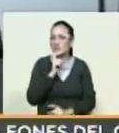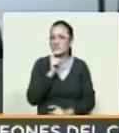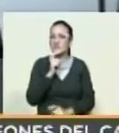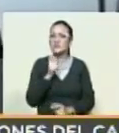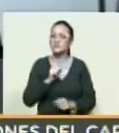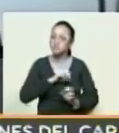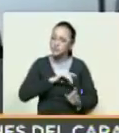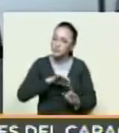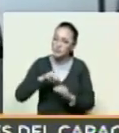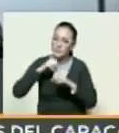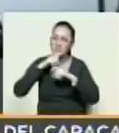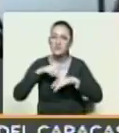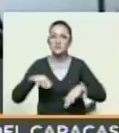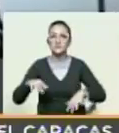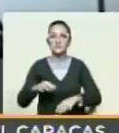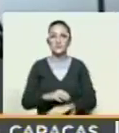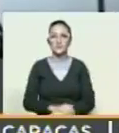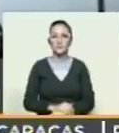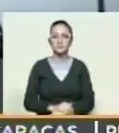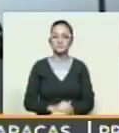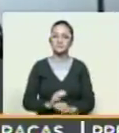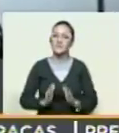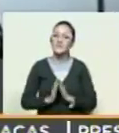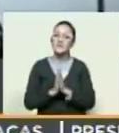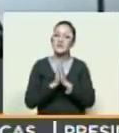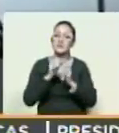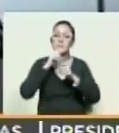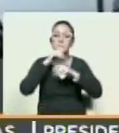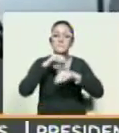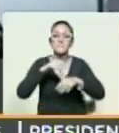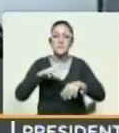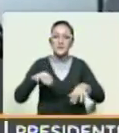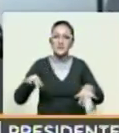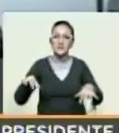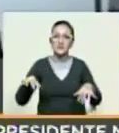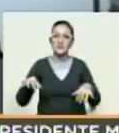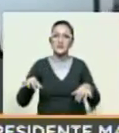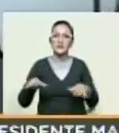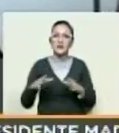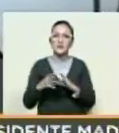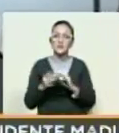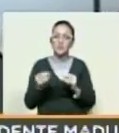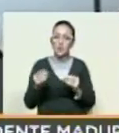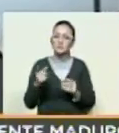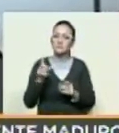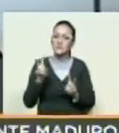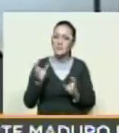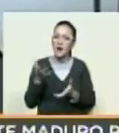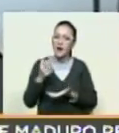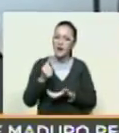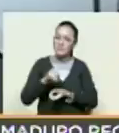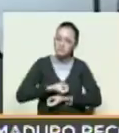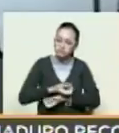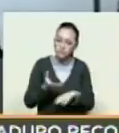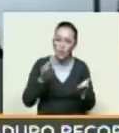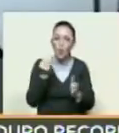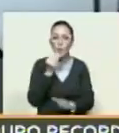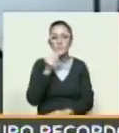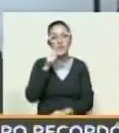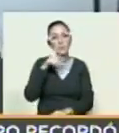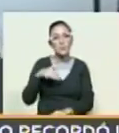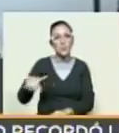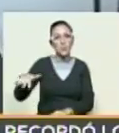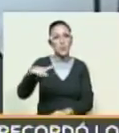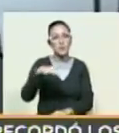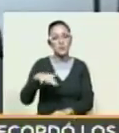difíciles. Que la Santísima Virgen bendiga la iniciativa de los CLAP de llevar comida al pueblo y